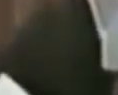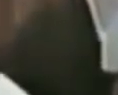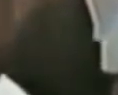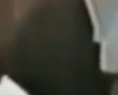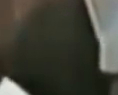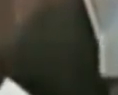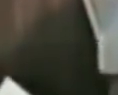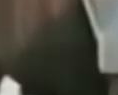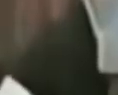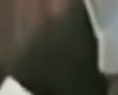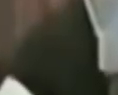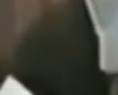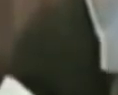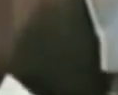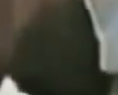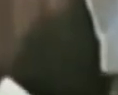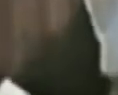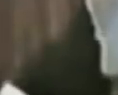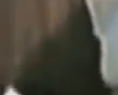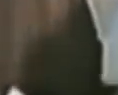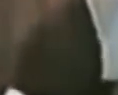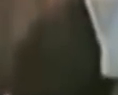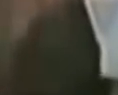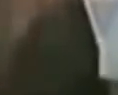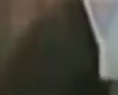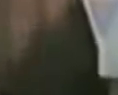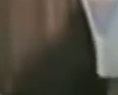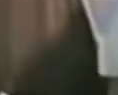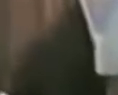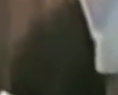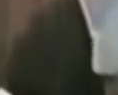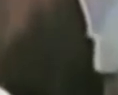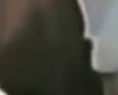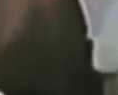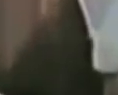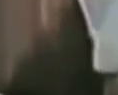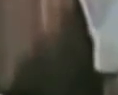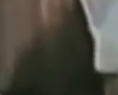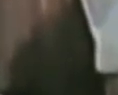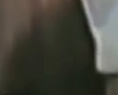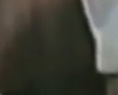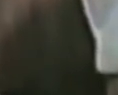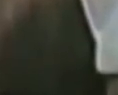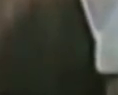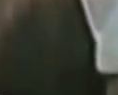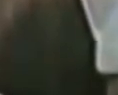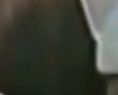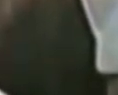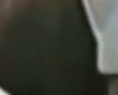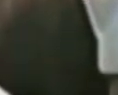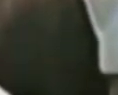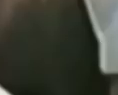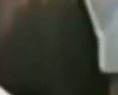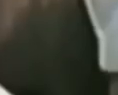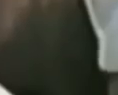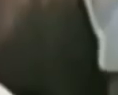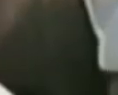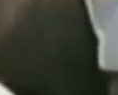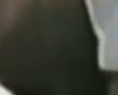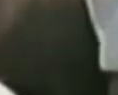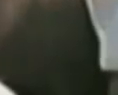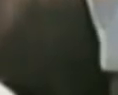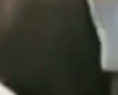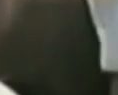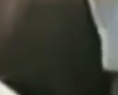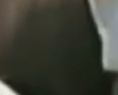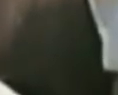Público la constancia escrita de esa renuncia, expresa de esa renuncia. El presidente